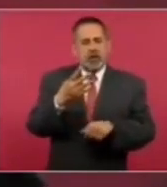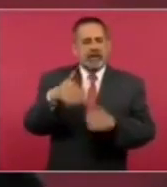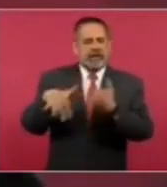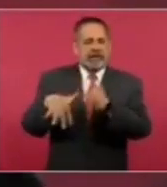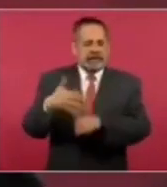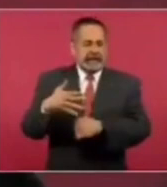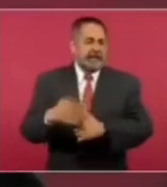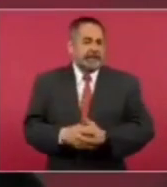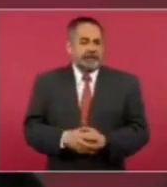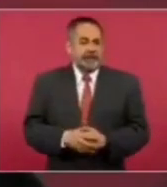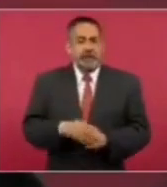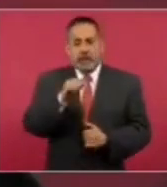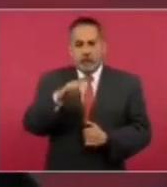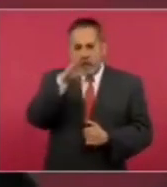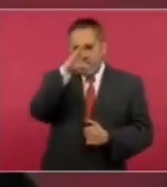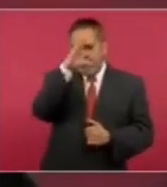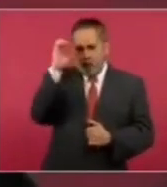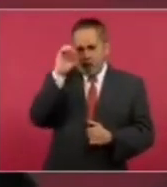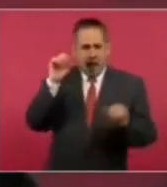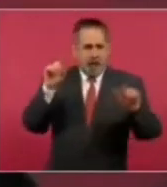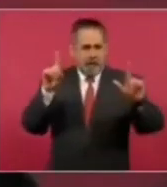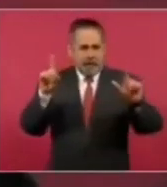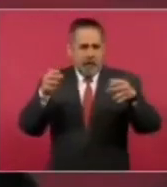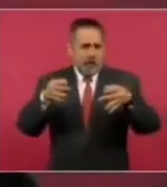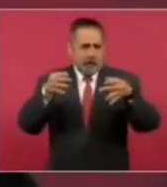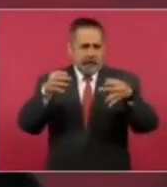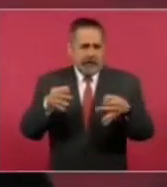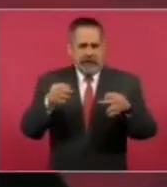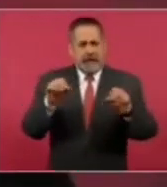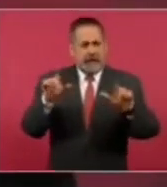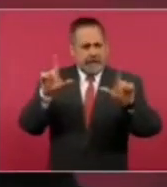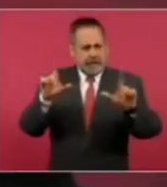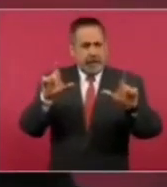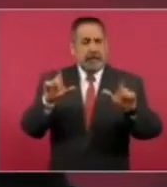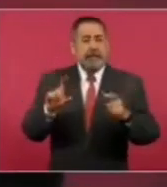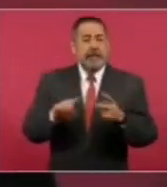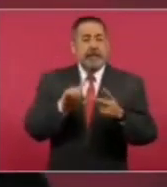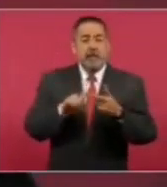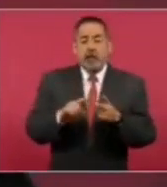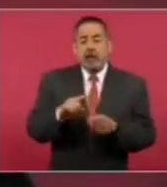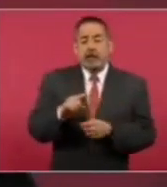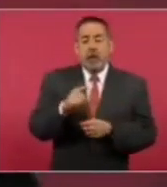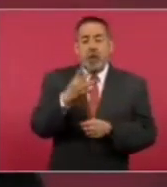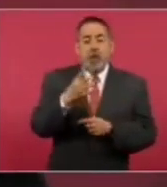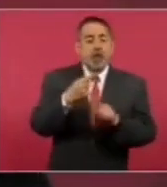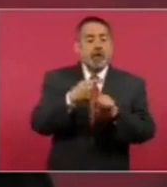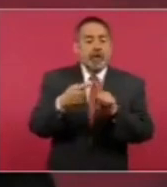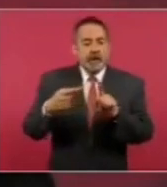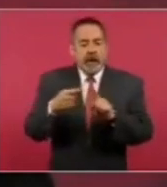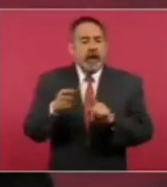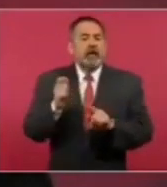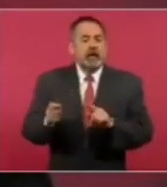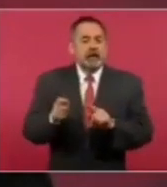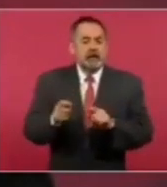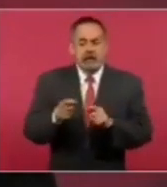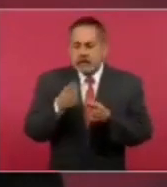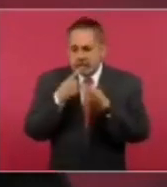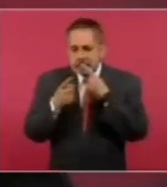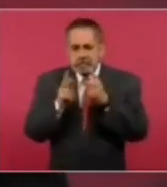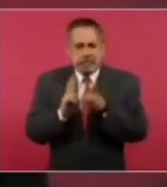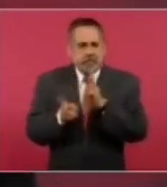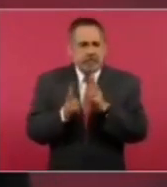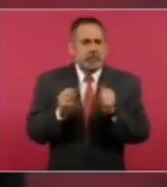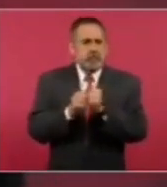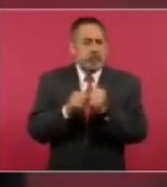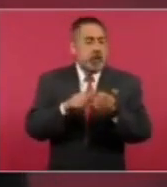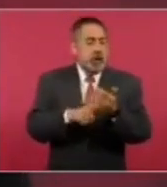posteriormente habrá la foto oficial a las cuatro y media dieciséis treinta horas tenemos prevista una charla entre